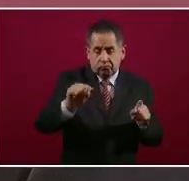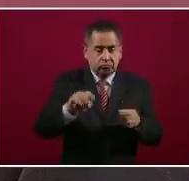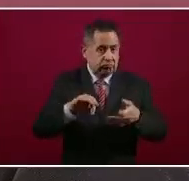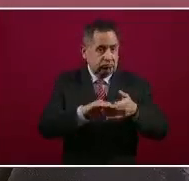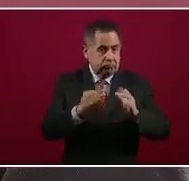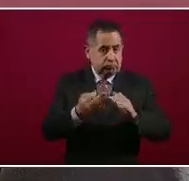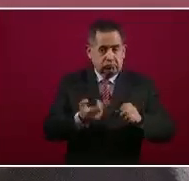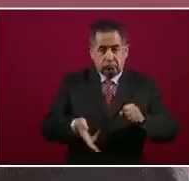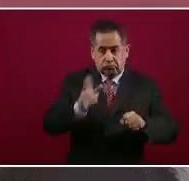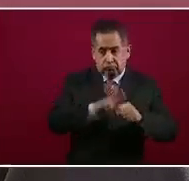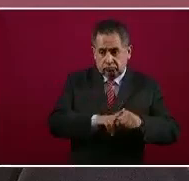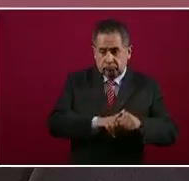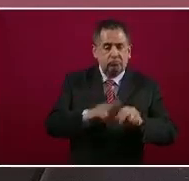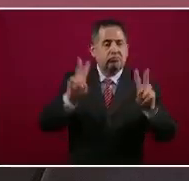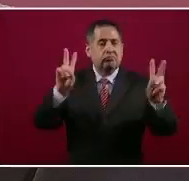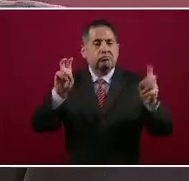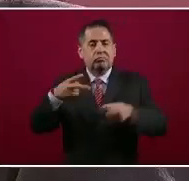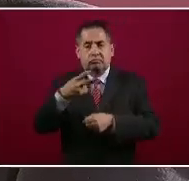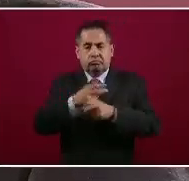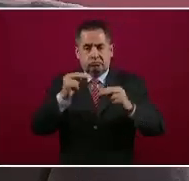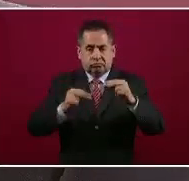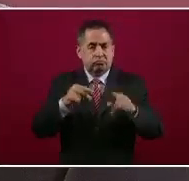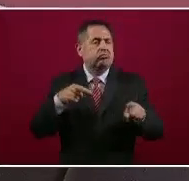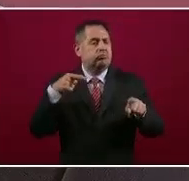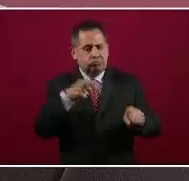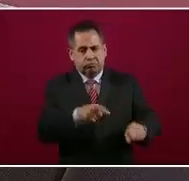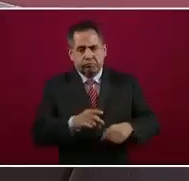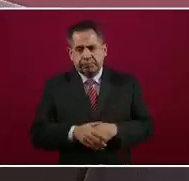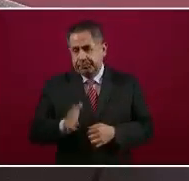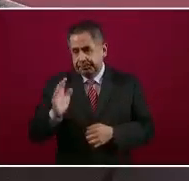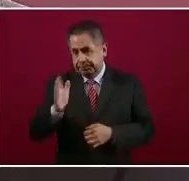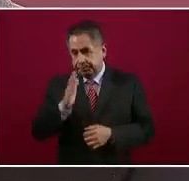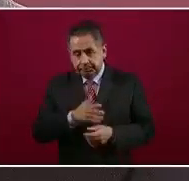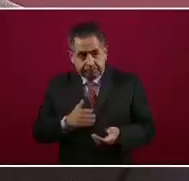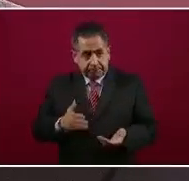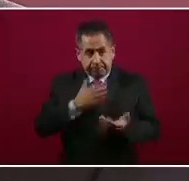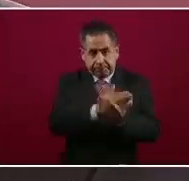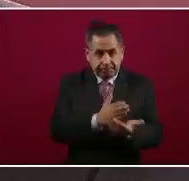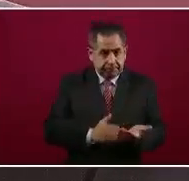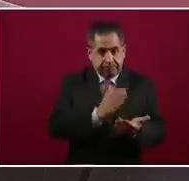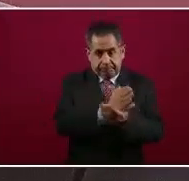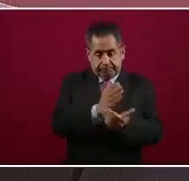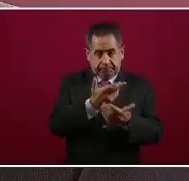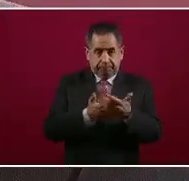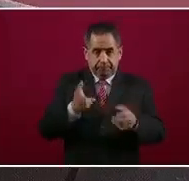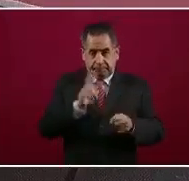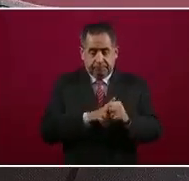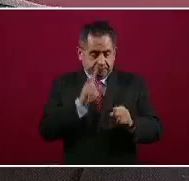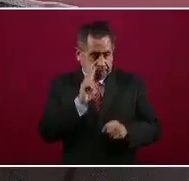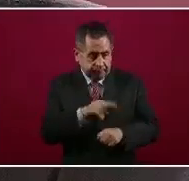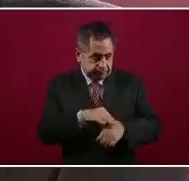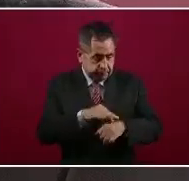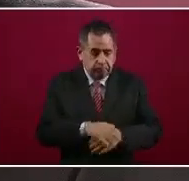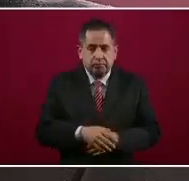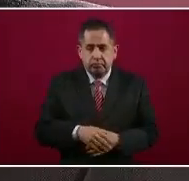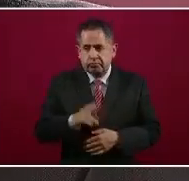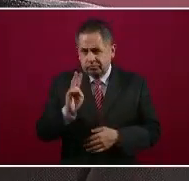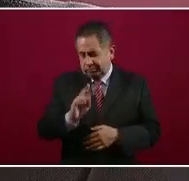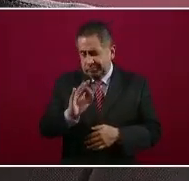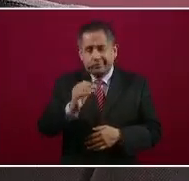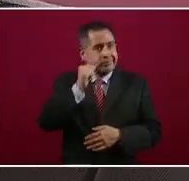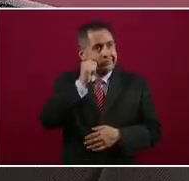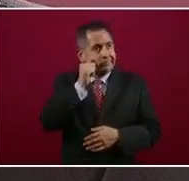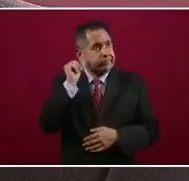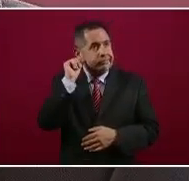de segundo nivel esto estamos recorriendo este estos hospitales y ayer